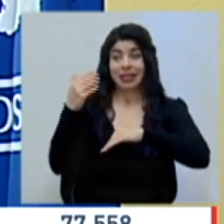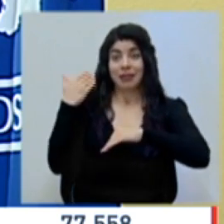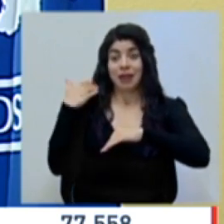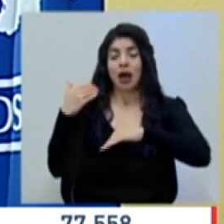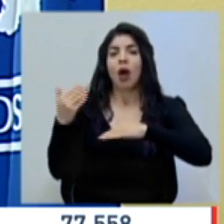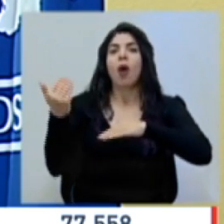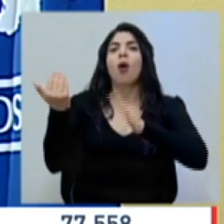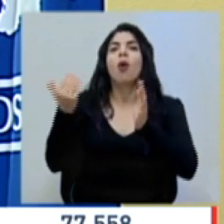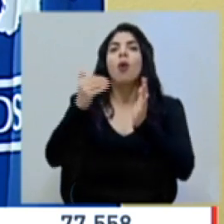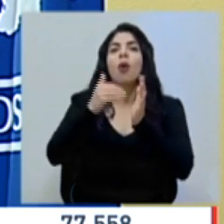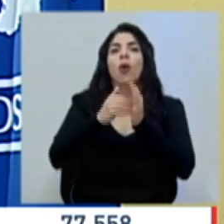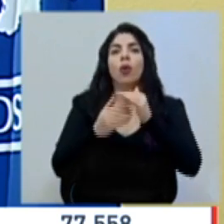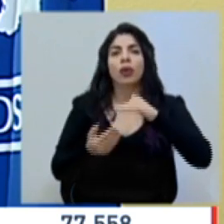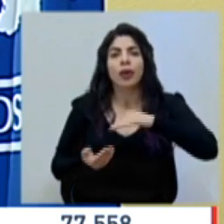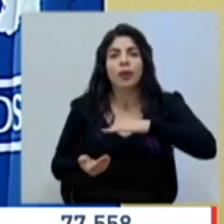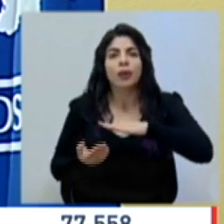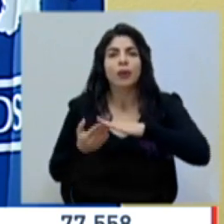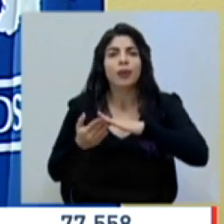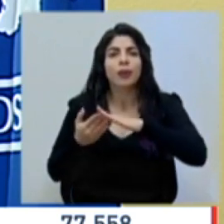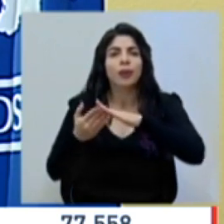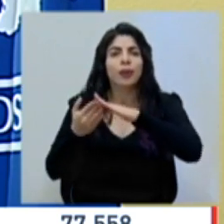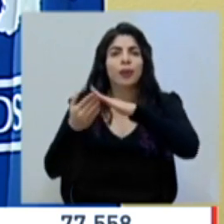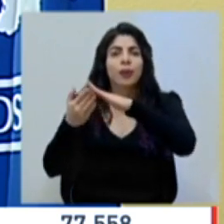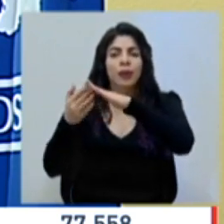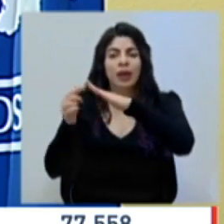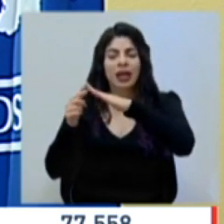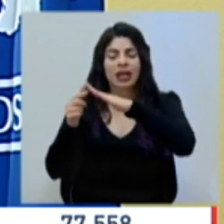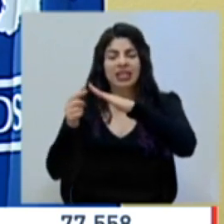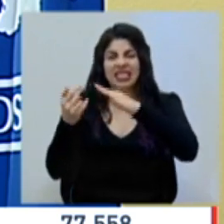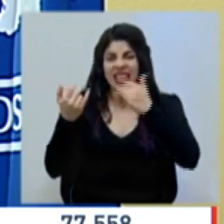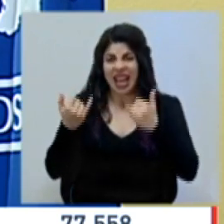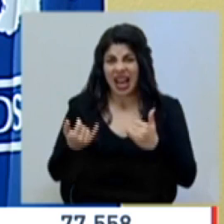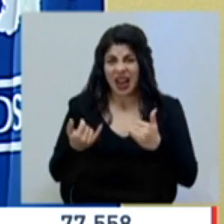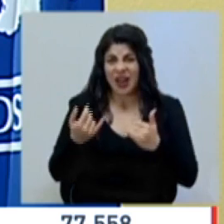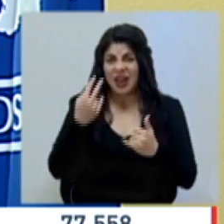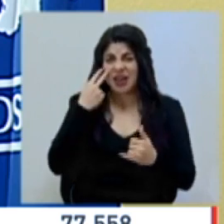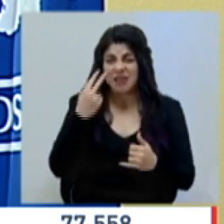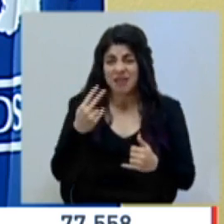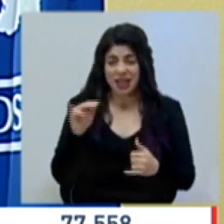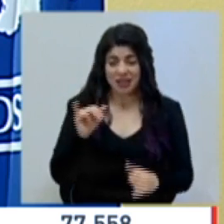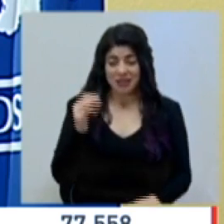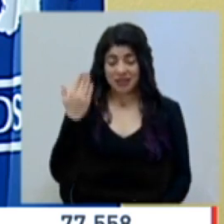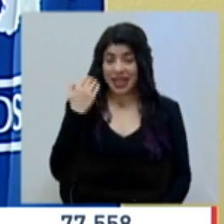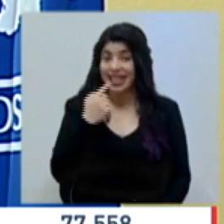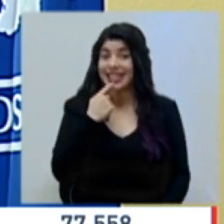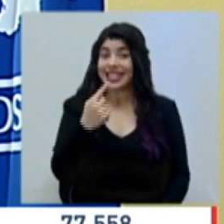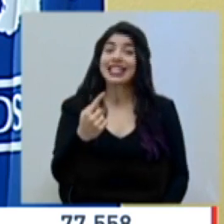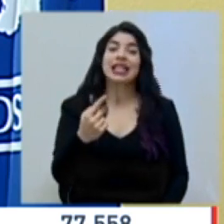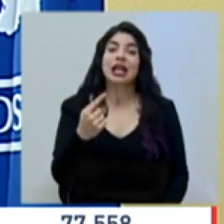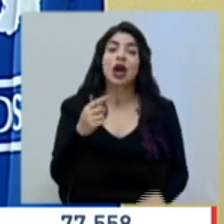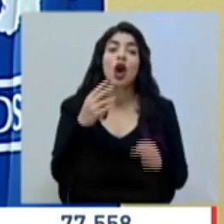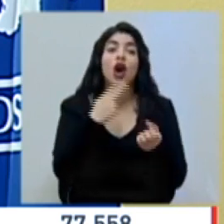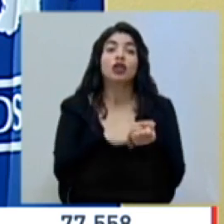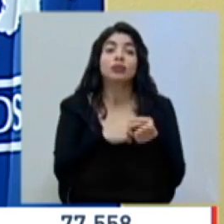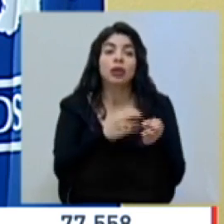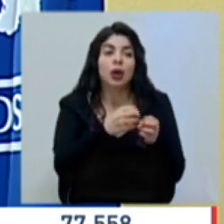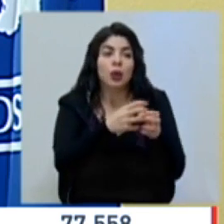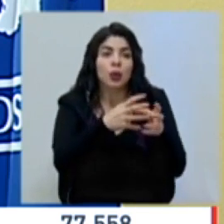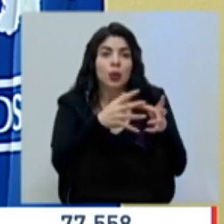volvimos a tener un leve aumento de casos, y ya estamos viendo lo que mencionamos en relación con la ocupación